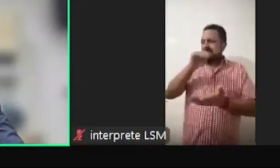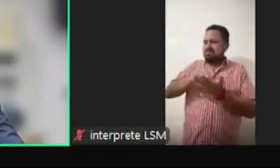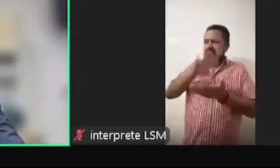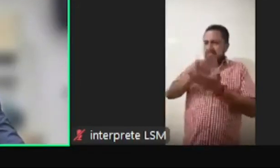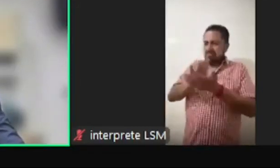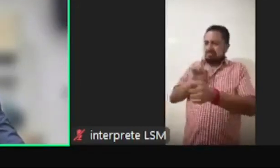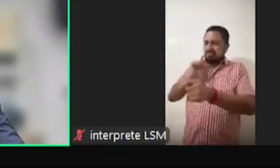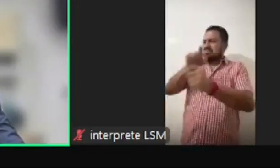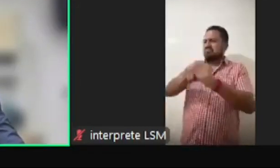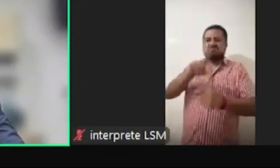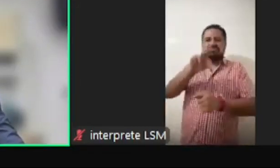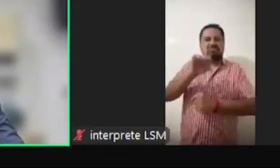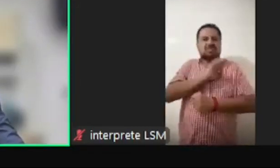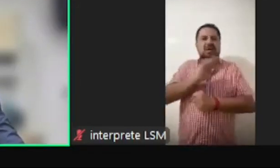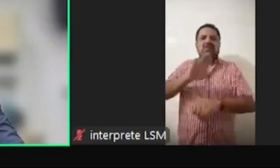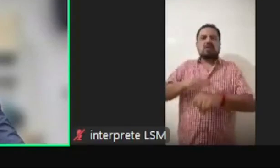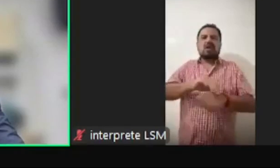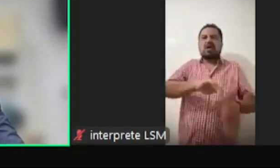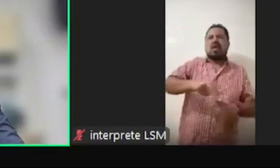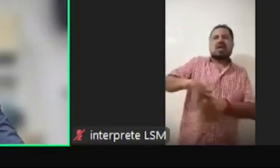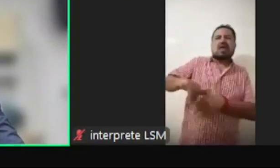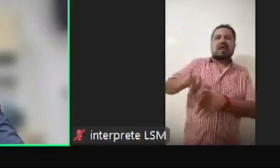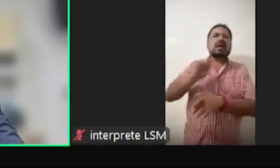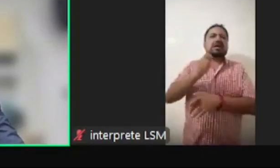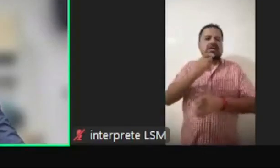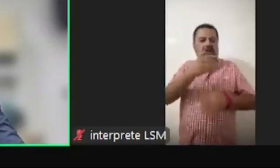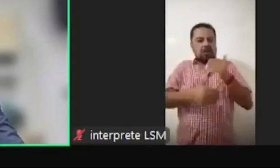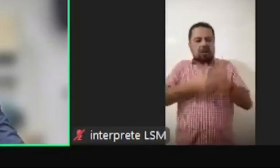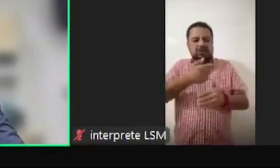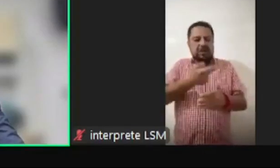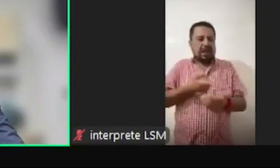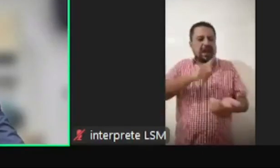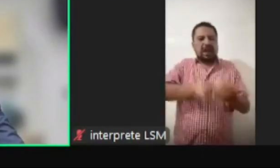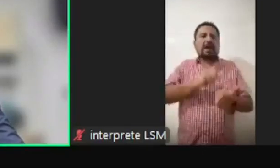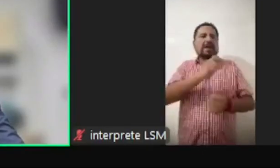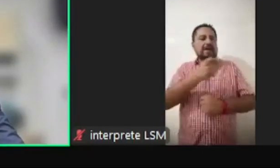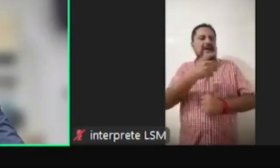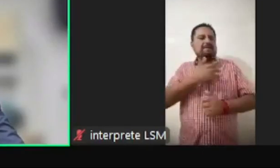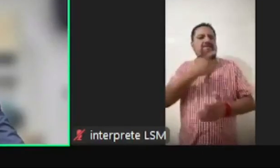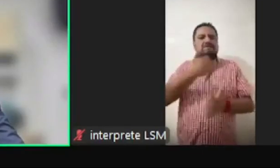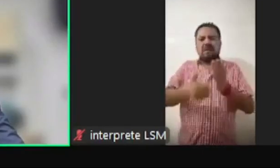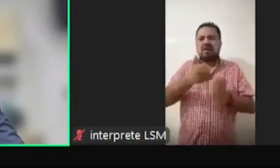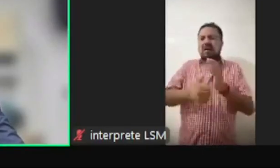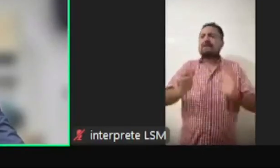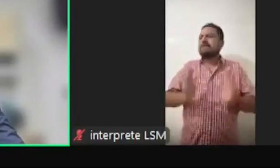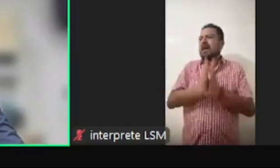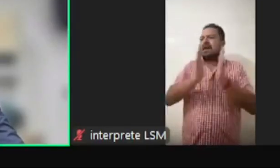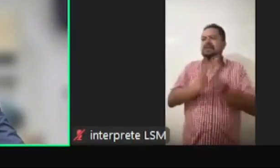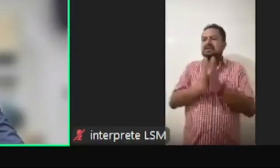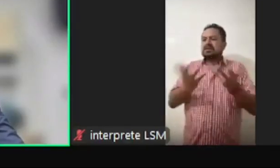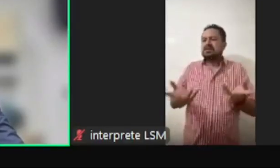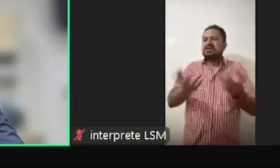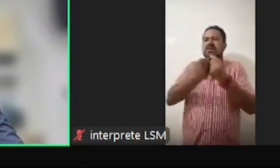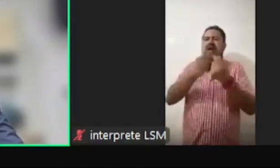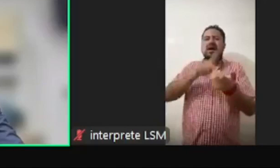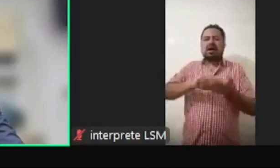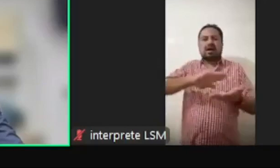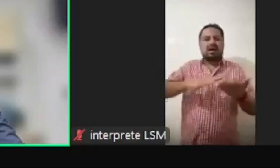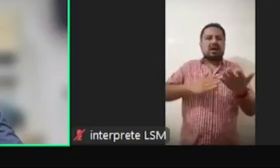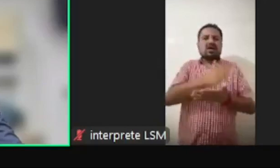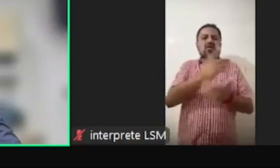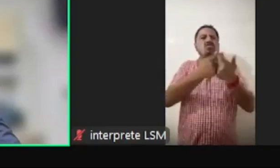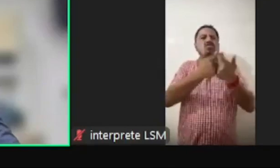directa, ya que implicaría dejar de lado la existencia de un procedimiento interno que involucra la participación de la militancia y la intervención de órganos